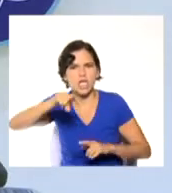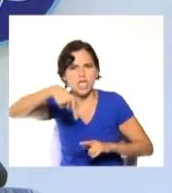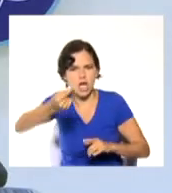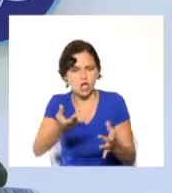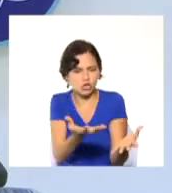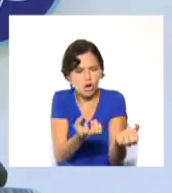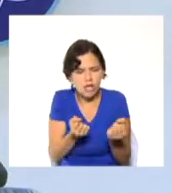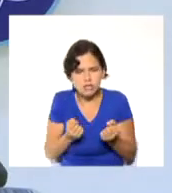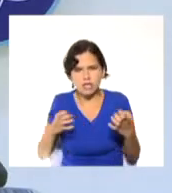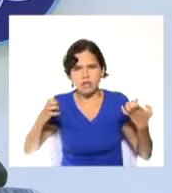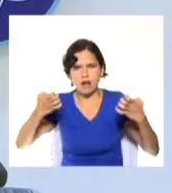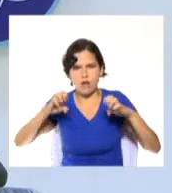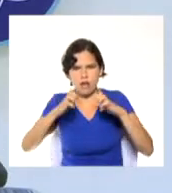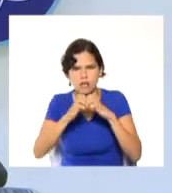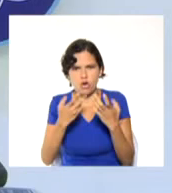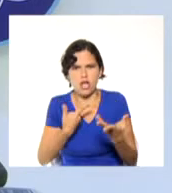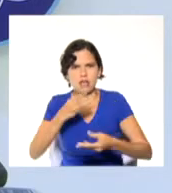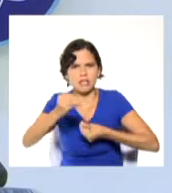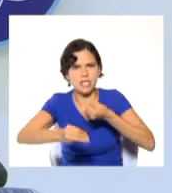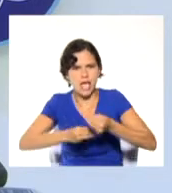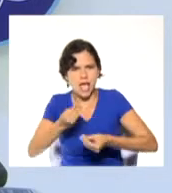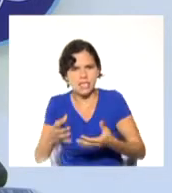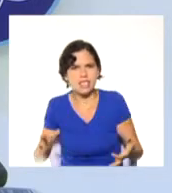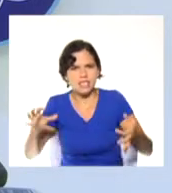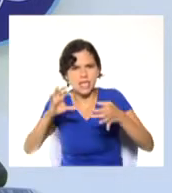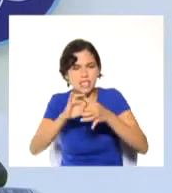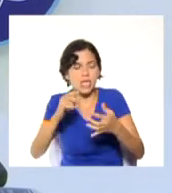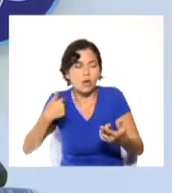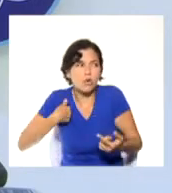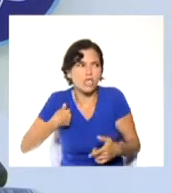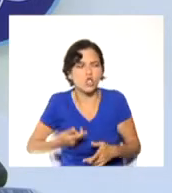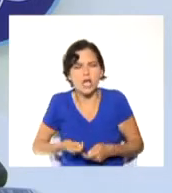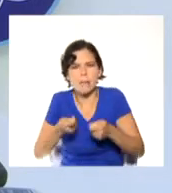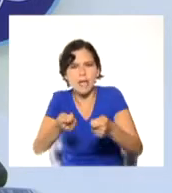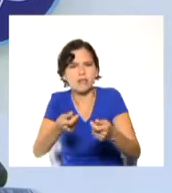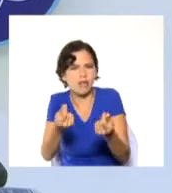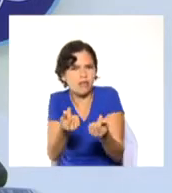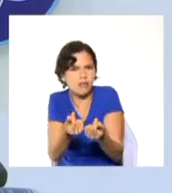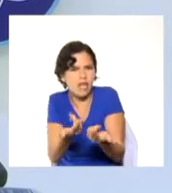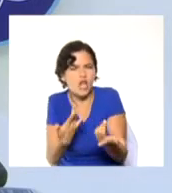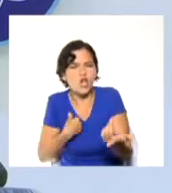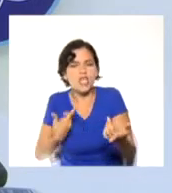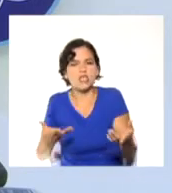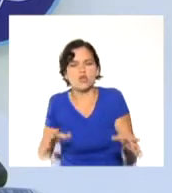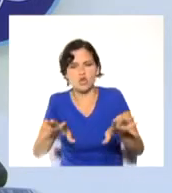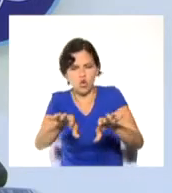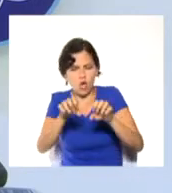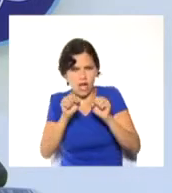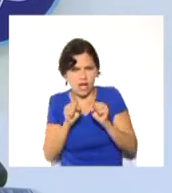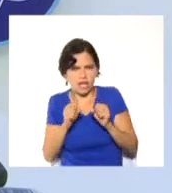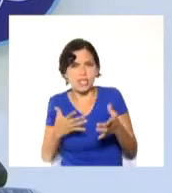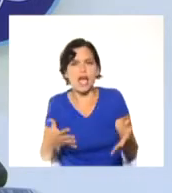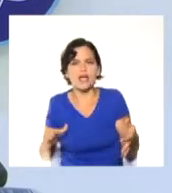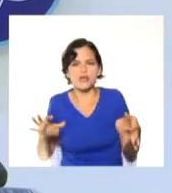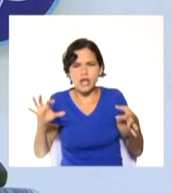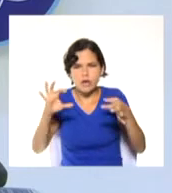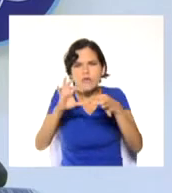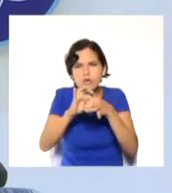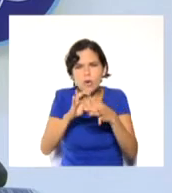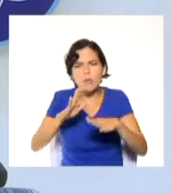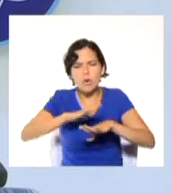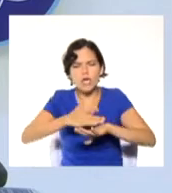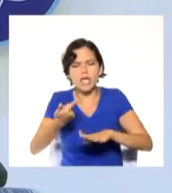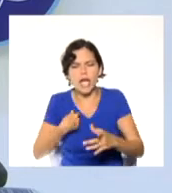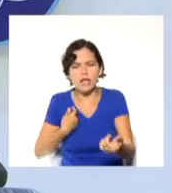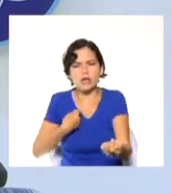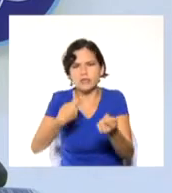forma ese enlace. Es como si yo le prestara dinero y el otro lo agarra y se forma ese enlace. Hay un vínculo porque hay una transferencia